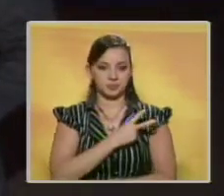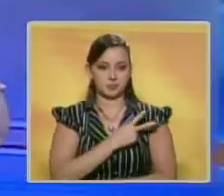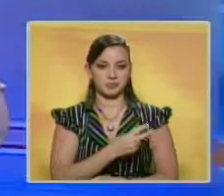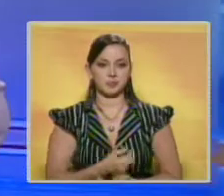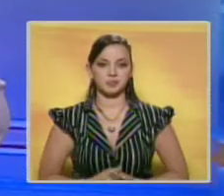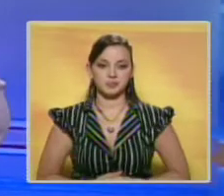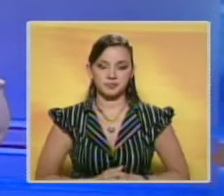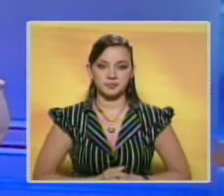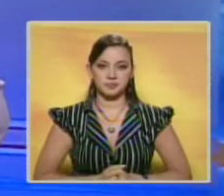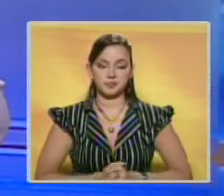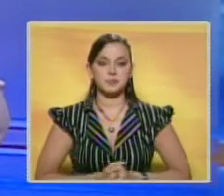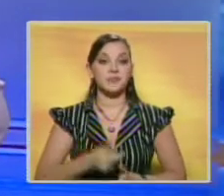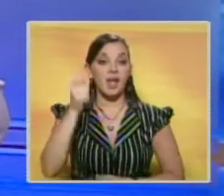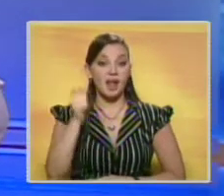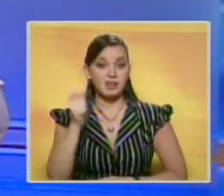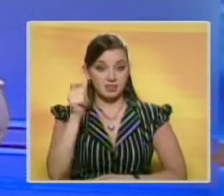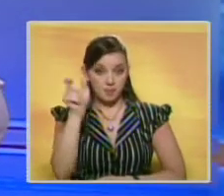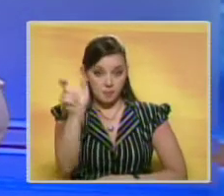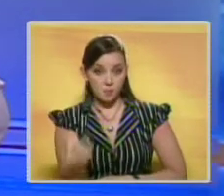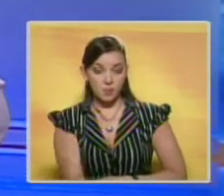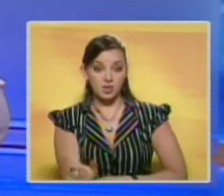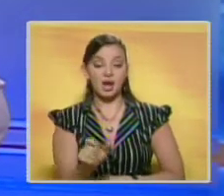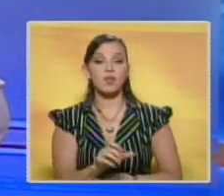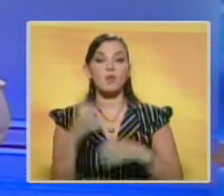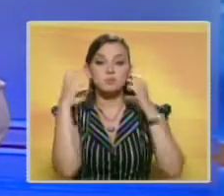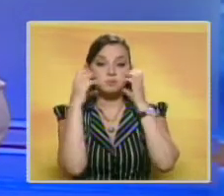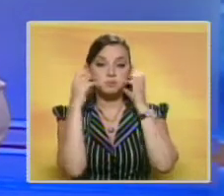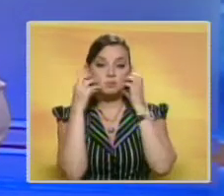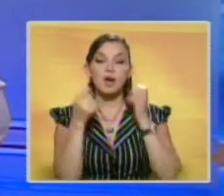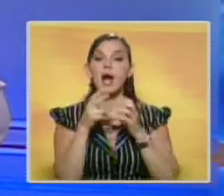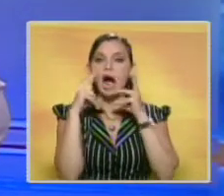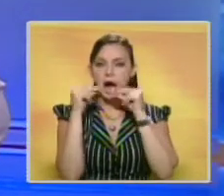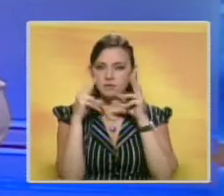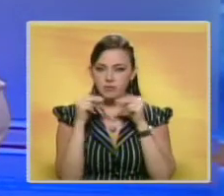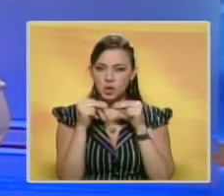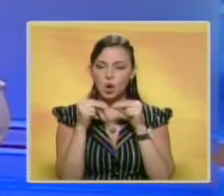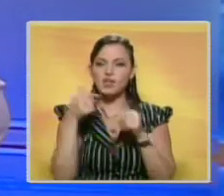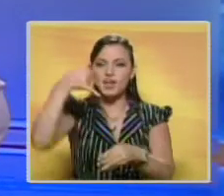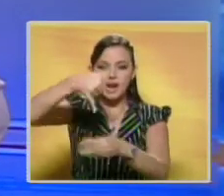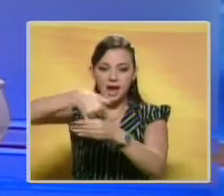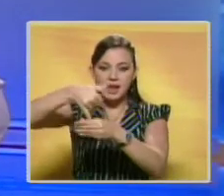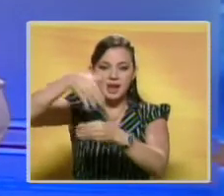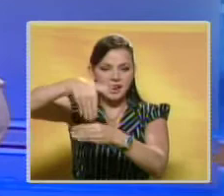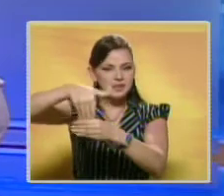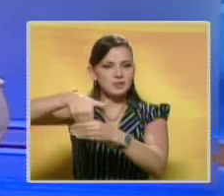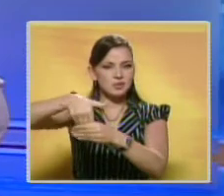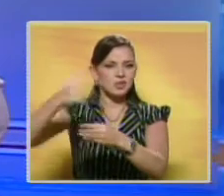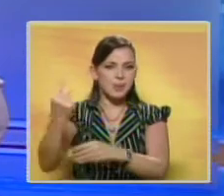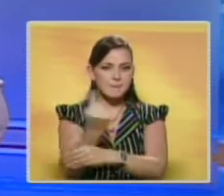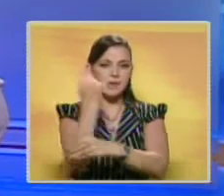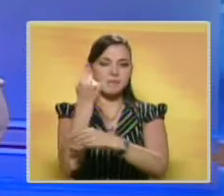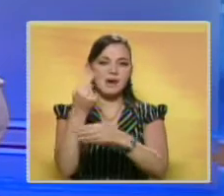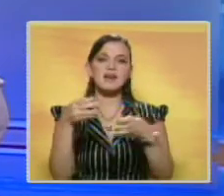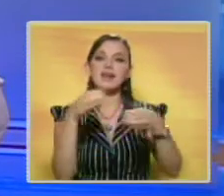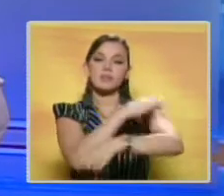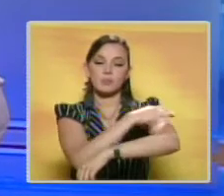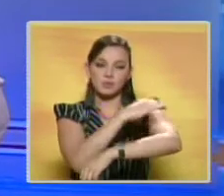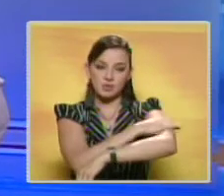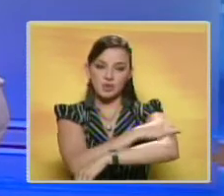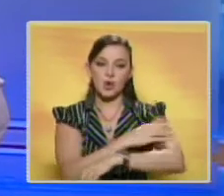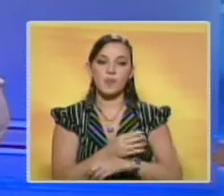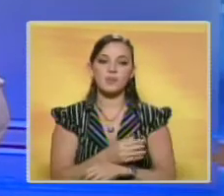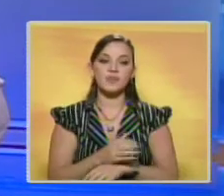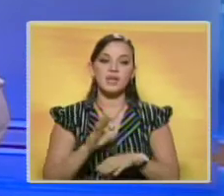Venevisión. El diputado de la Asamblea Nacional, Andrés Velázquez, fijó posición sobre las elecciones primarias en la Mesa de la Unidad Democrática, a propósito